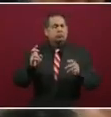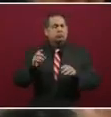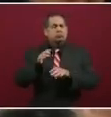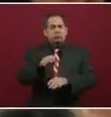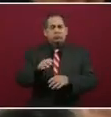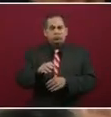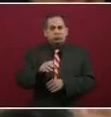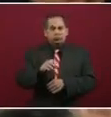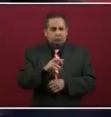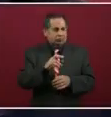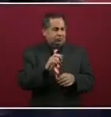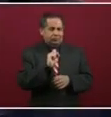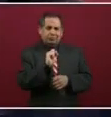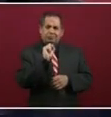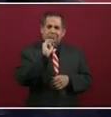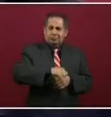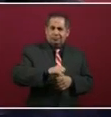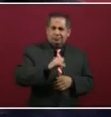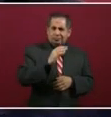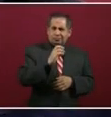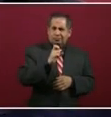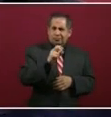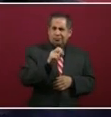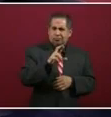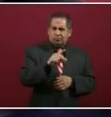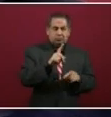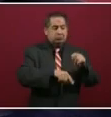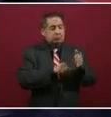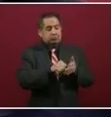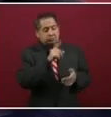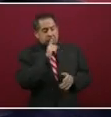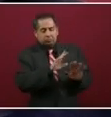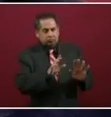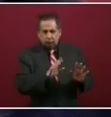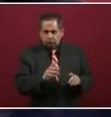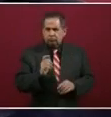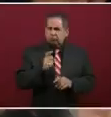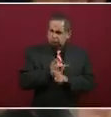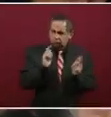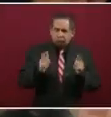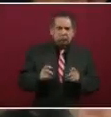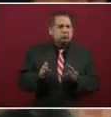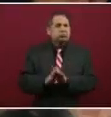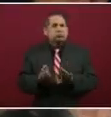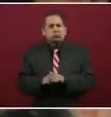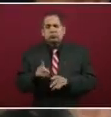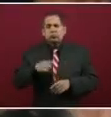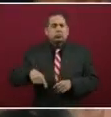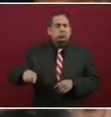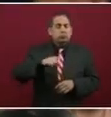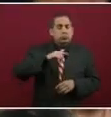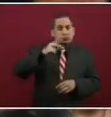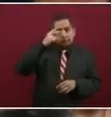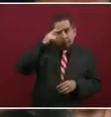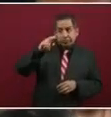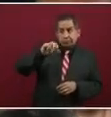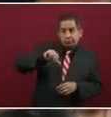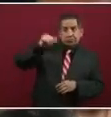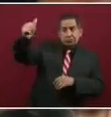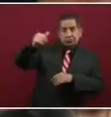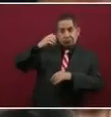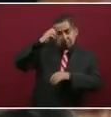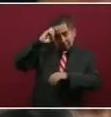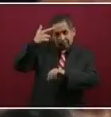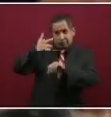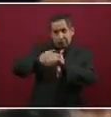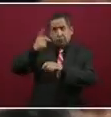Sin Censura sobre cómo puede haber un mecanismo para que los mexicanos desde el extranjero puedan comprar